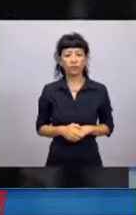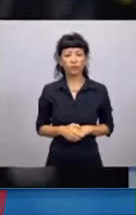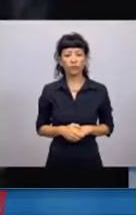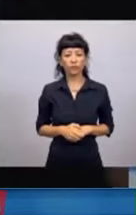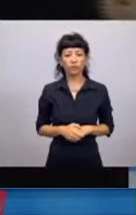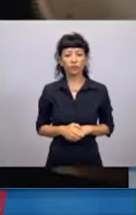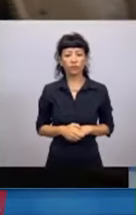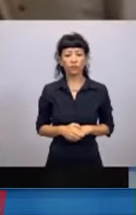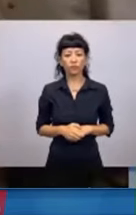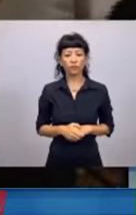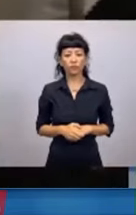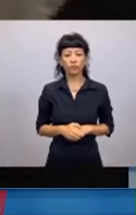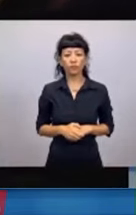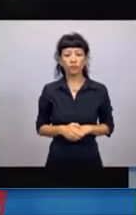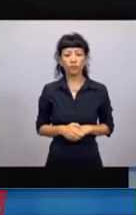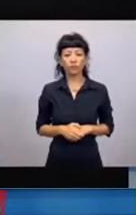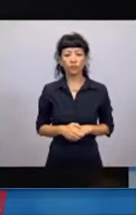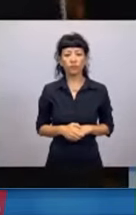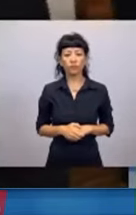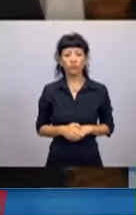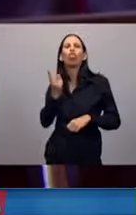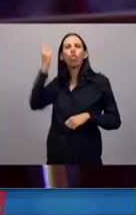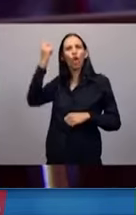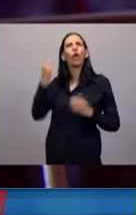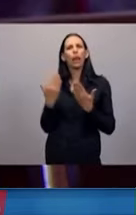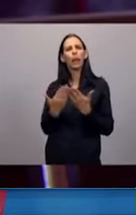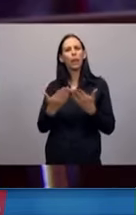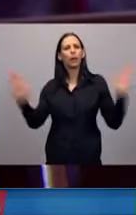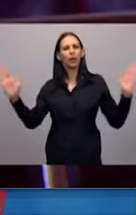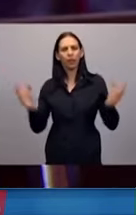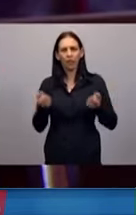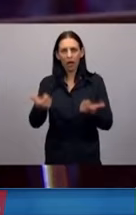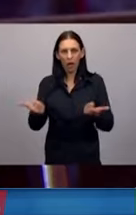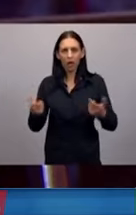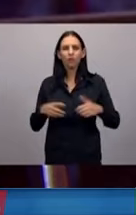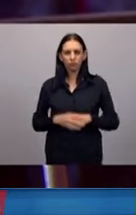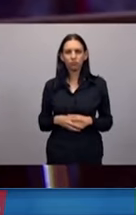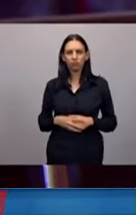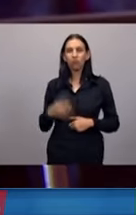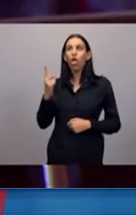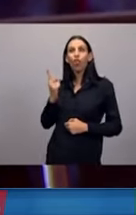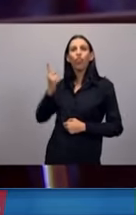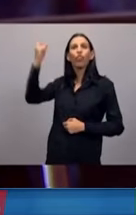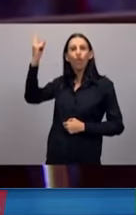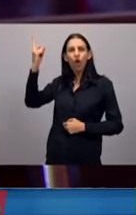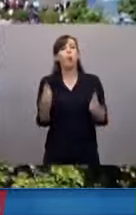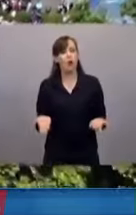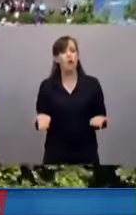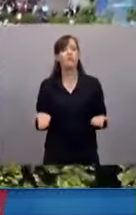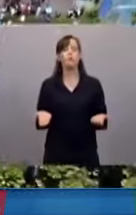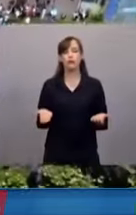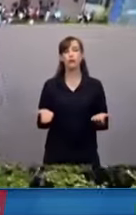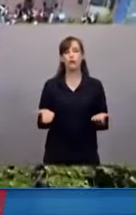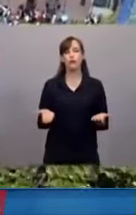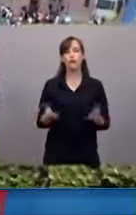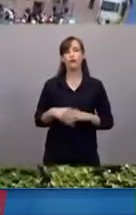los grandes países, en los grandes estados regionales, como es Argentina, como es Brasil, como es Colombia, en estos momentos con una